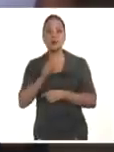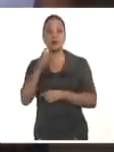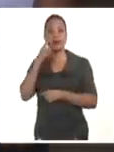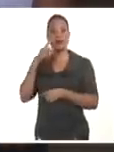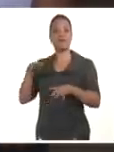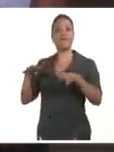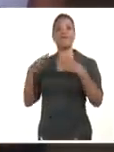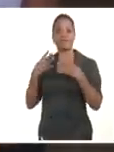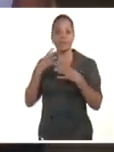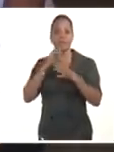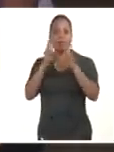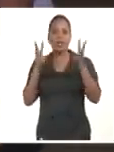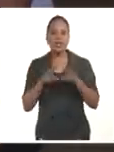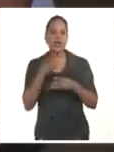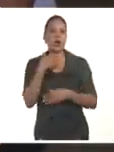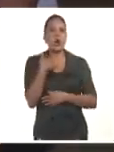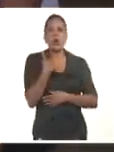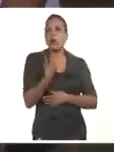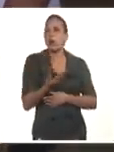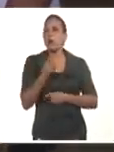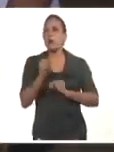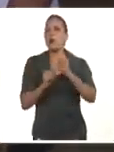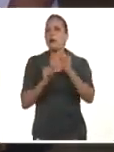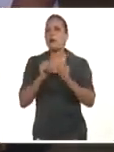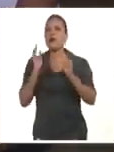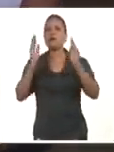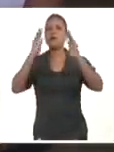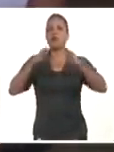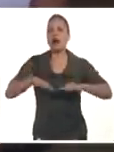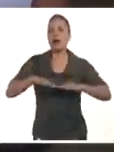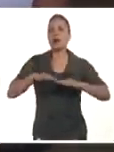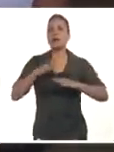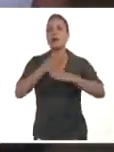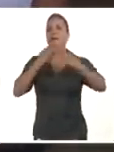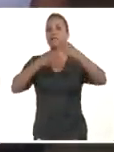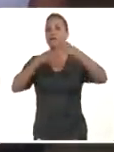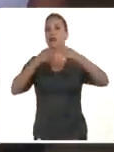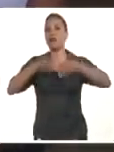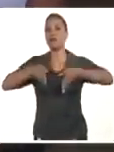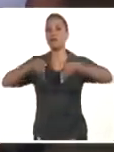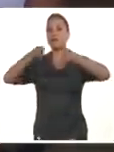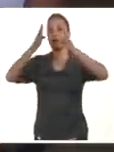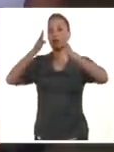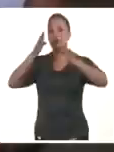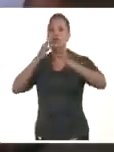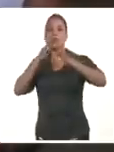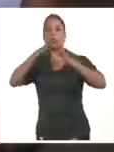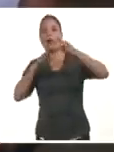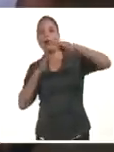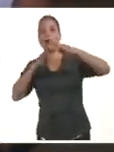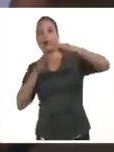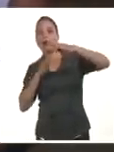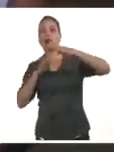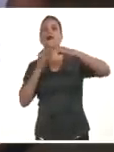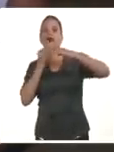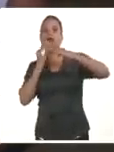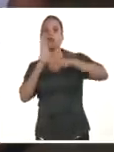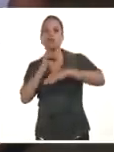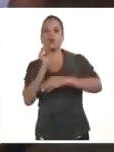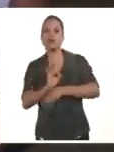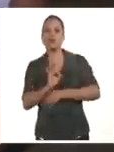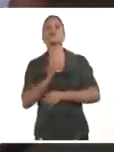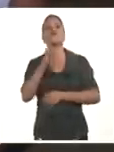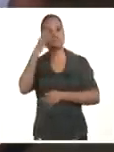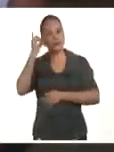estas plataformas cómo han ido derribando estas estructuras que quedaron, digamos, semicolgadas. ¿Es eso a lo que usted se refiere? A eso es